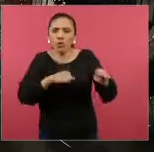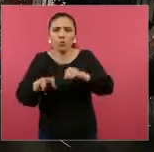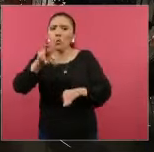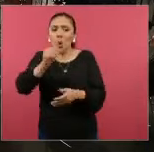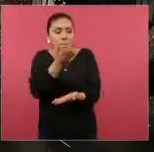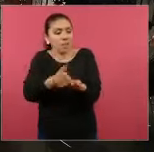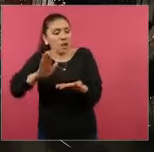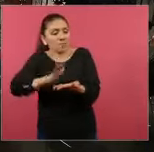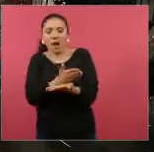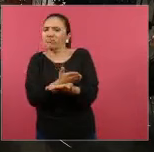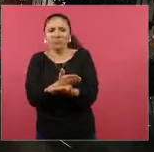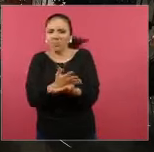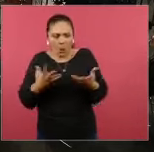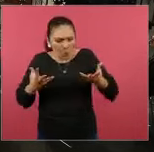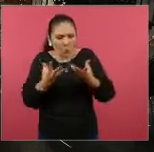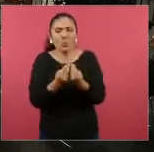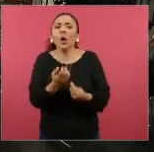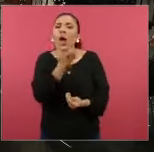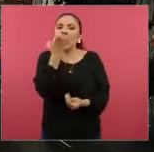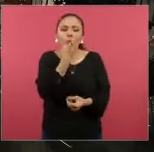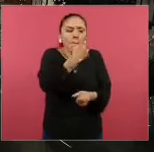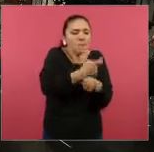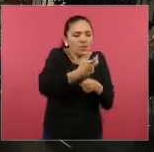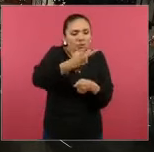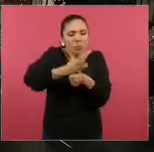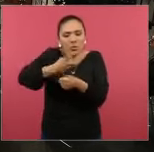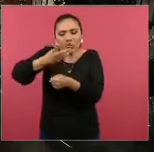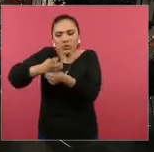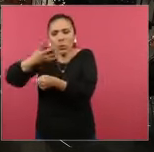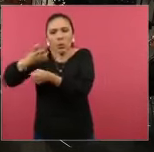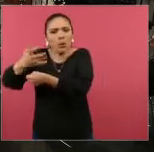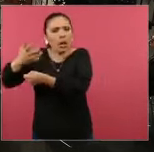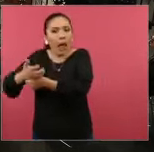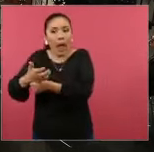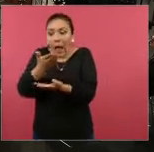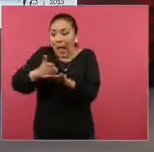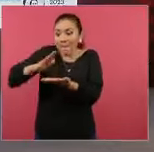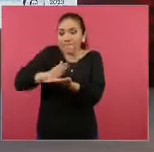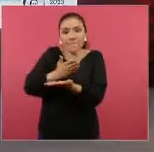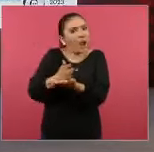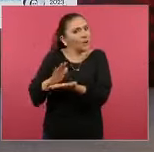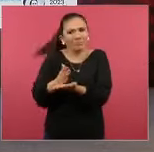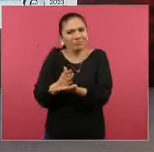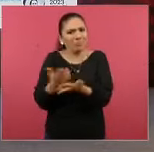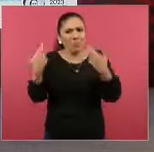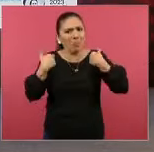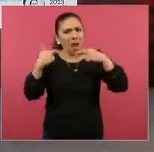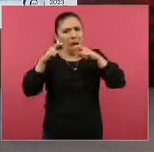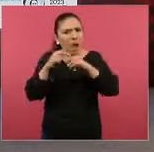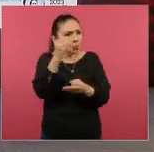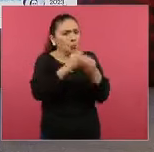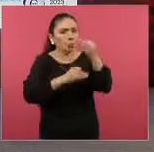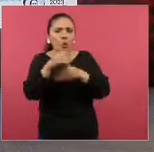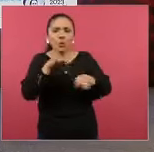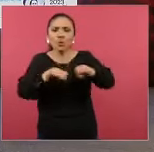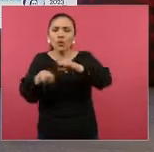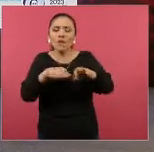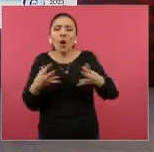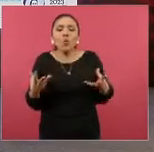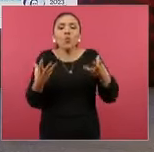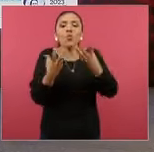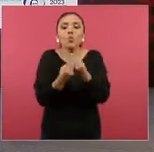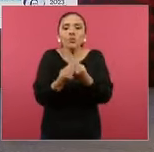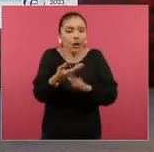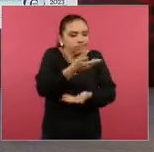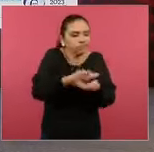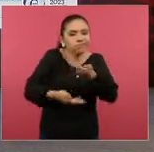o fragmentamos niños de primero, segundo, tercero, cuarto, quinto y sexto, sino que todas las maestras, los maestros, trabajamos en conjunto de